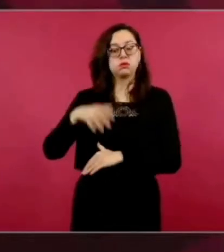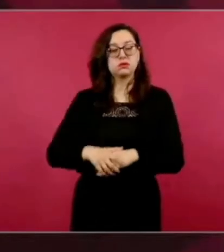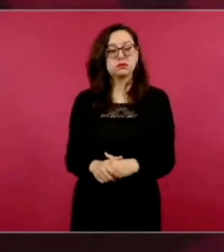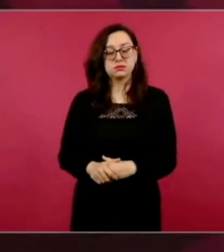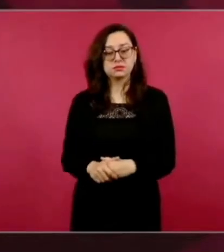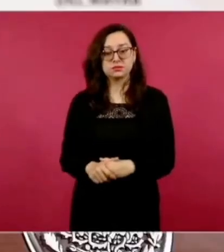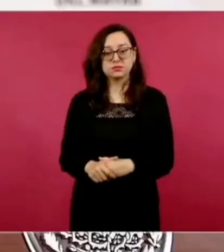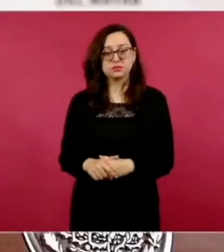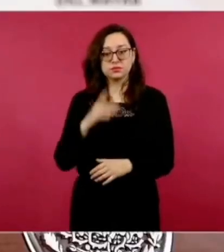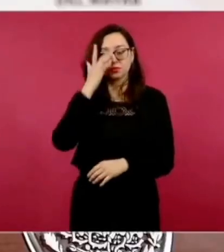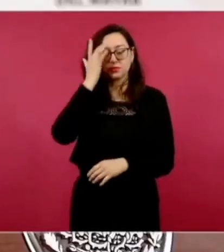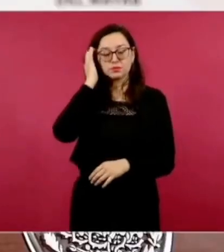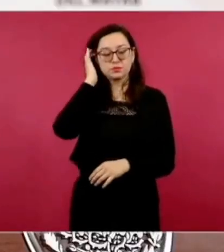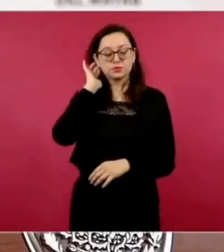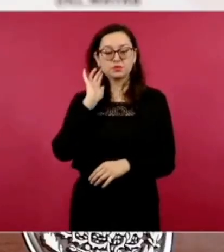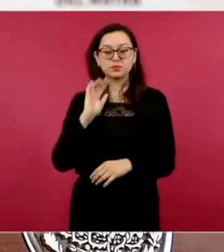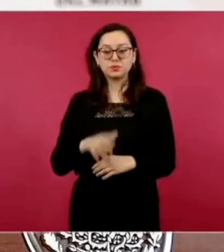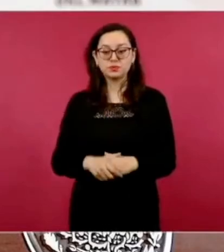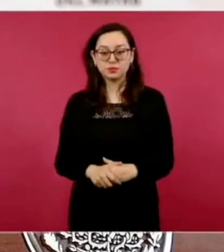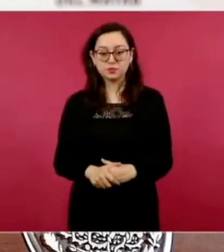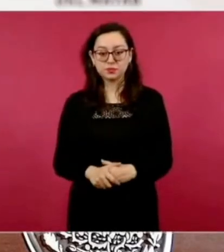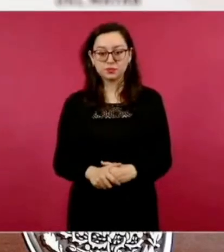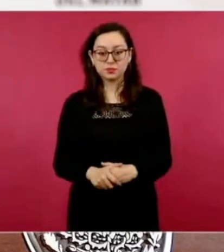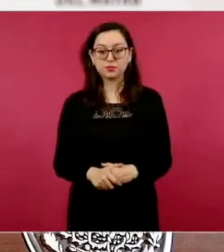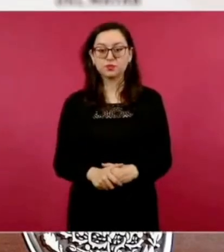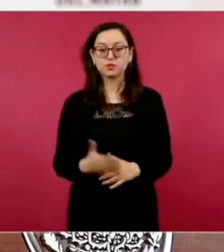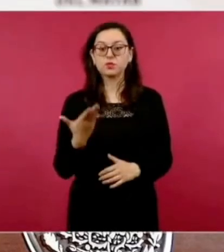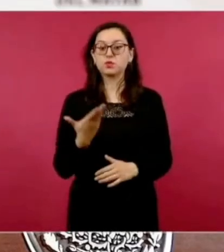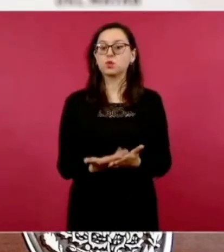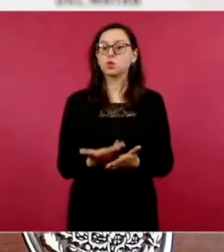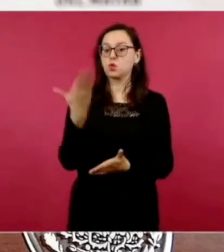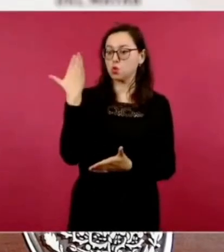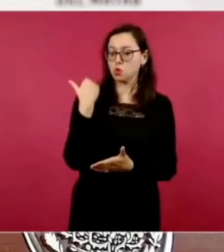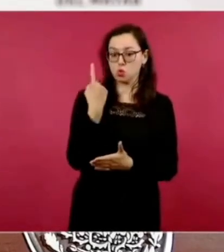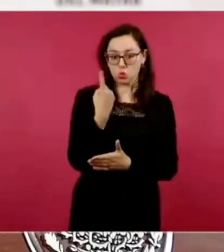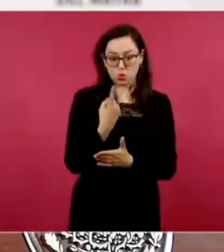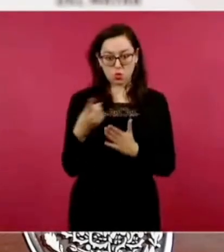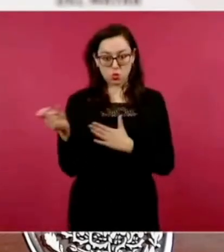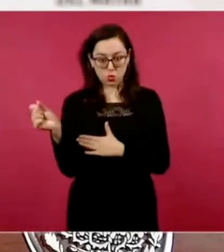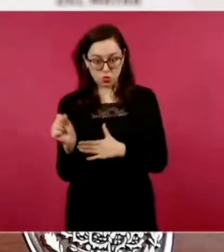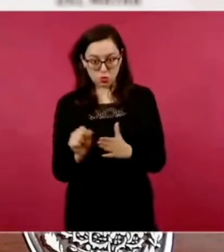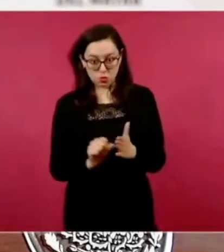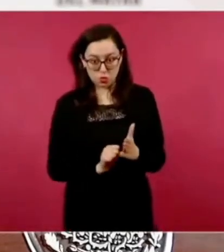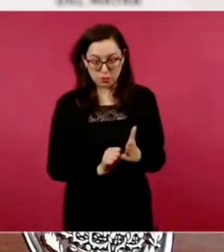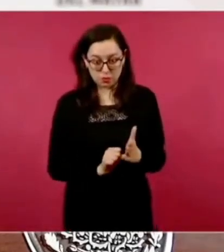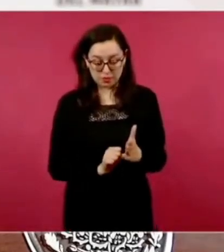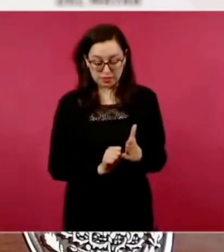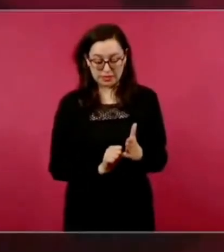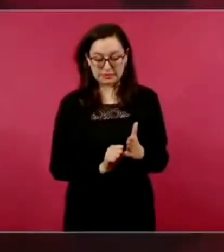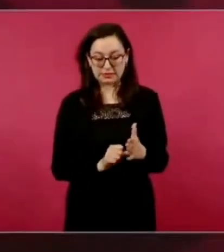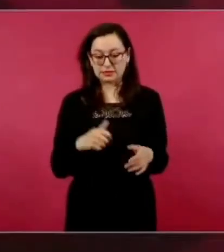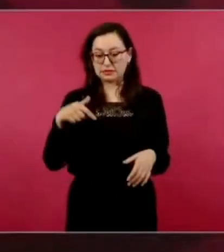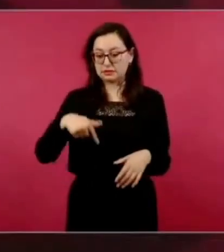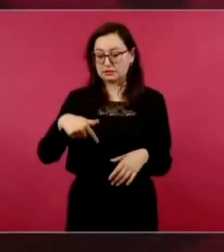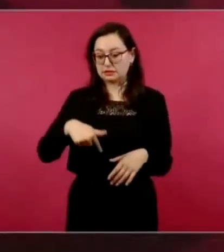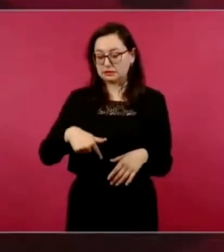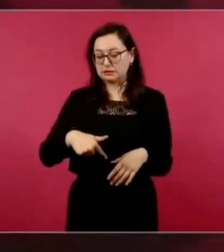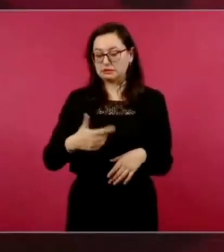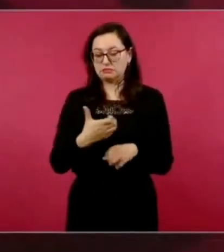El mes pasado hubo récord en exportaciones de México a Estados